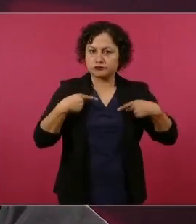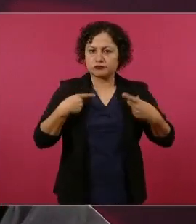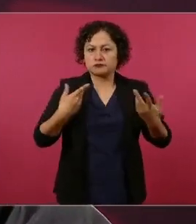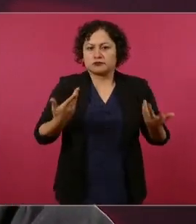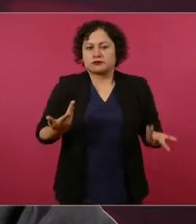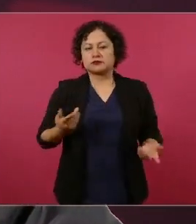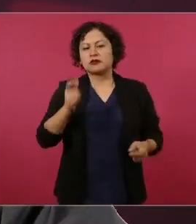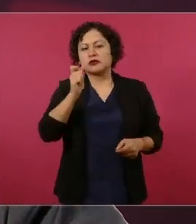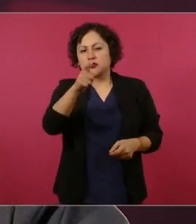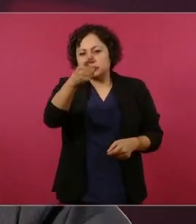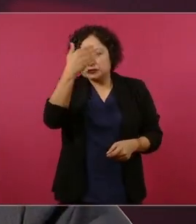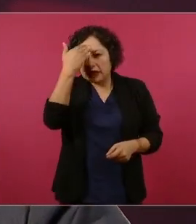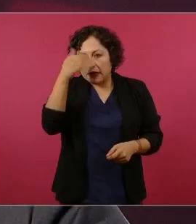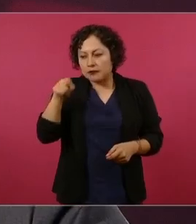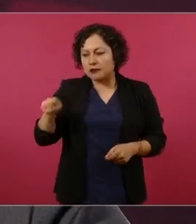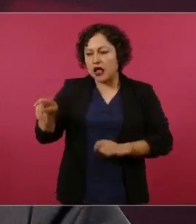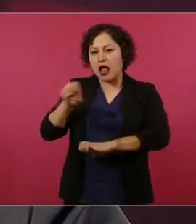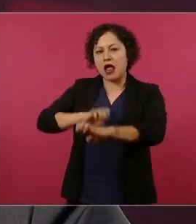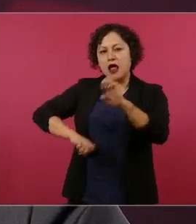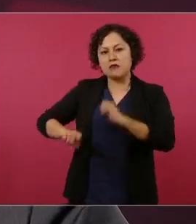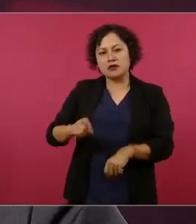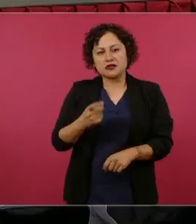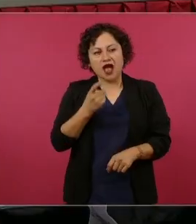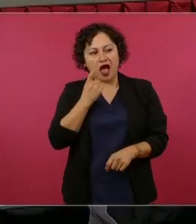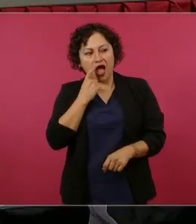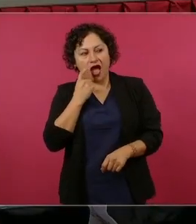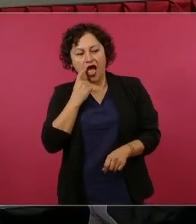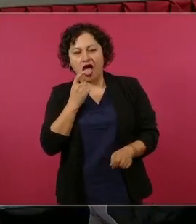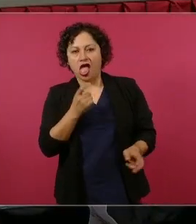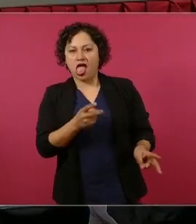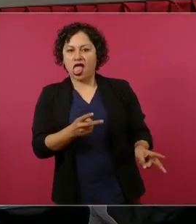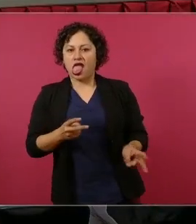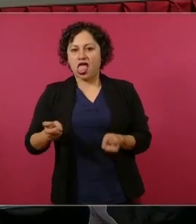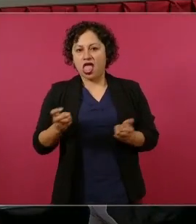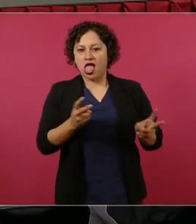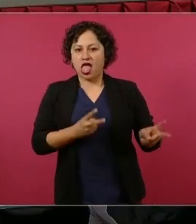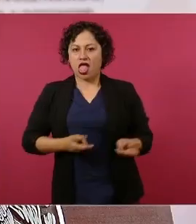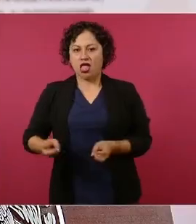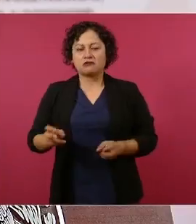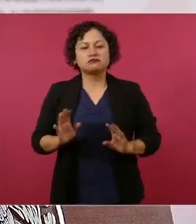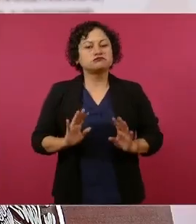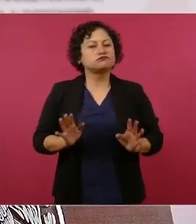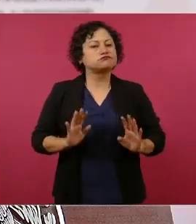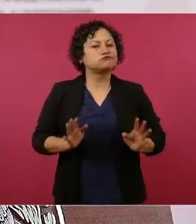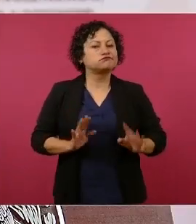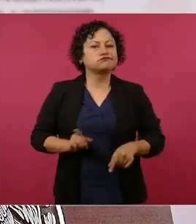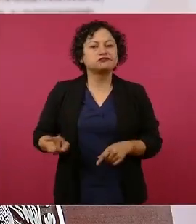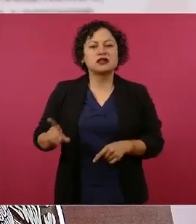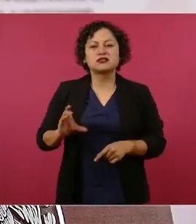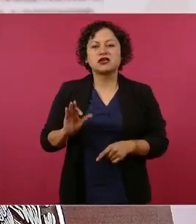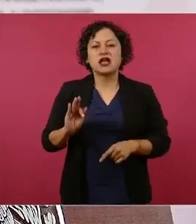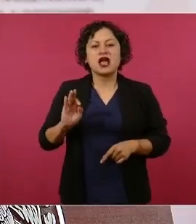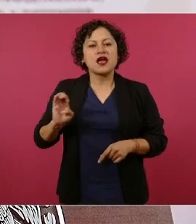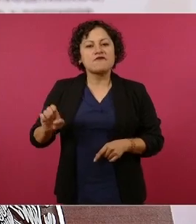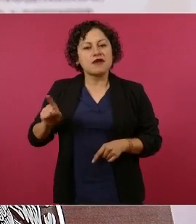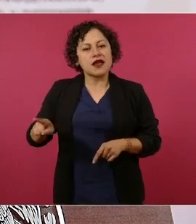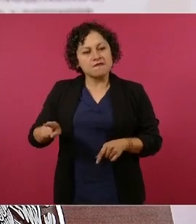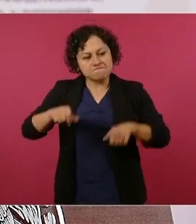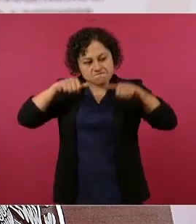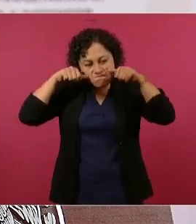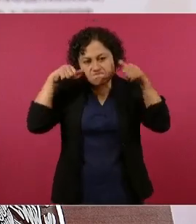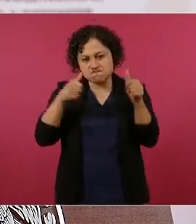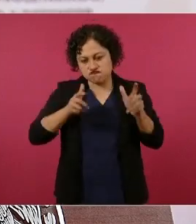obtener recursos. Ya vimos ese comentario que tenemos perfectamente bien medido. En los momentos